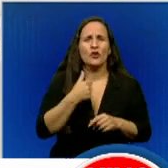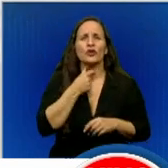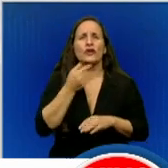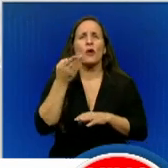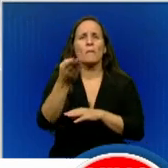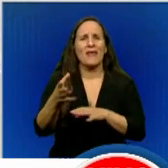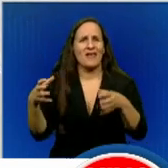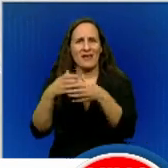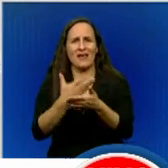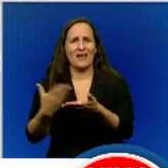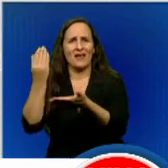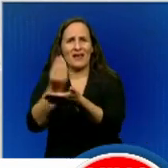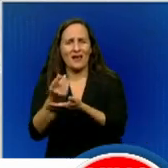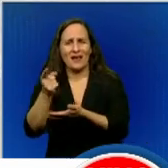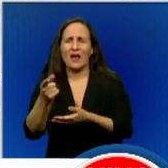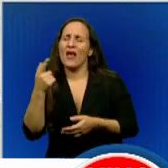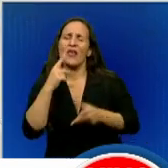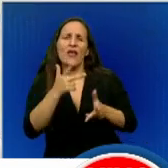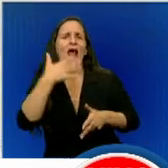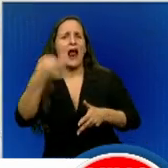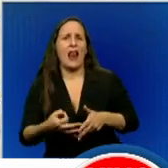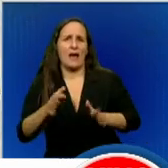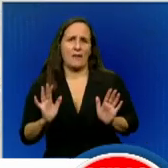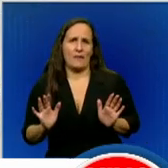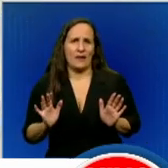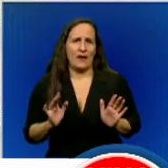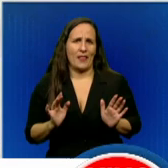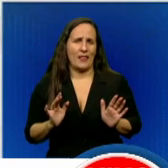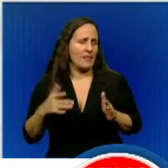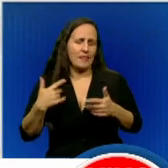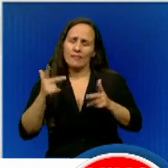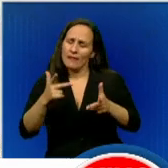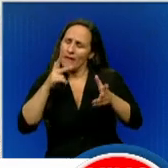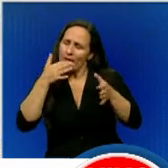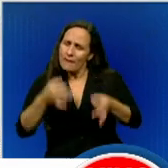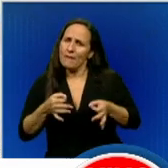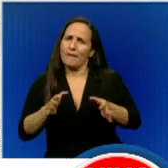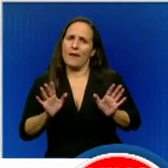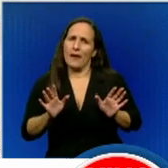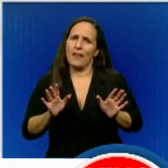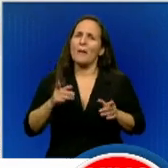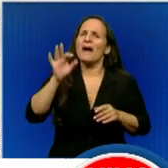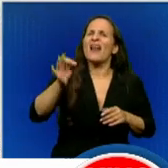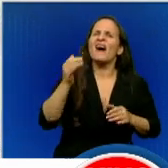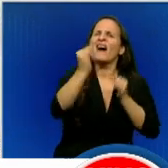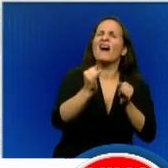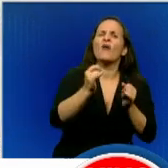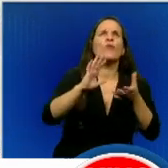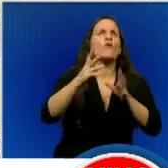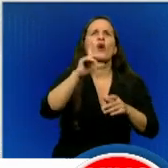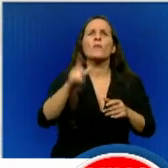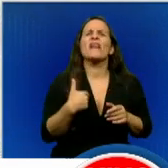al oficialismo sinceridad una mínima sinceridad para reconocer el tipo de país que quieren para la argentina